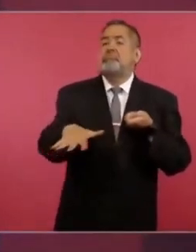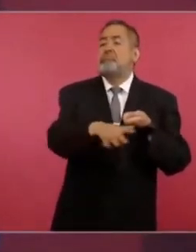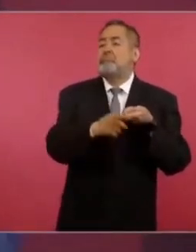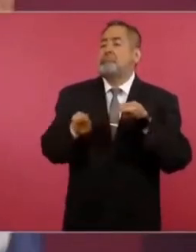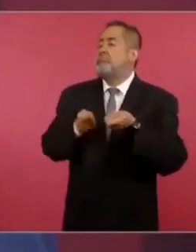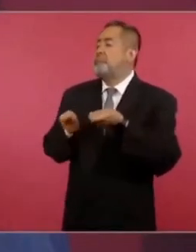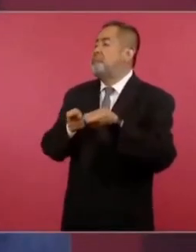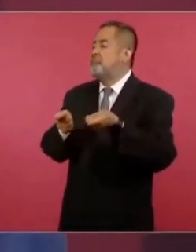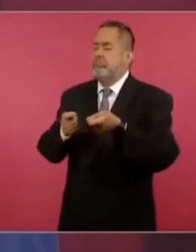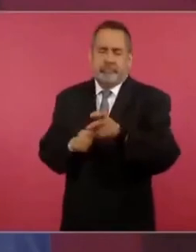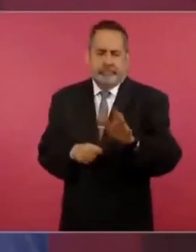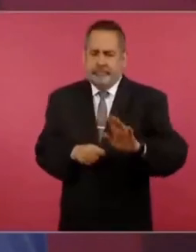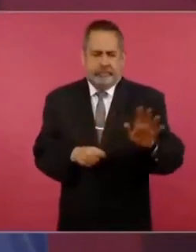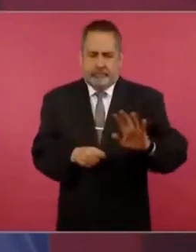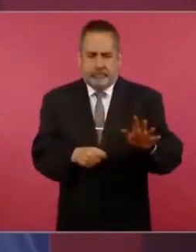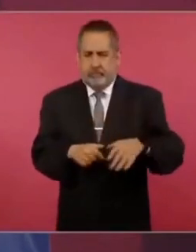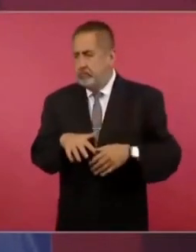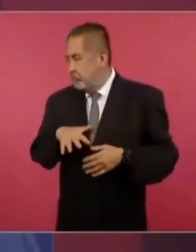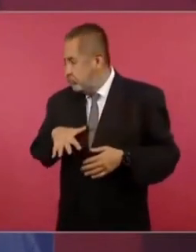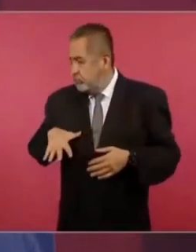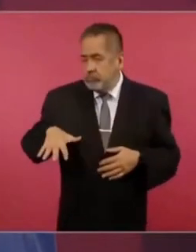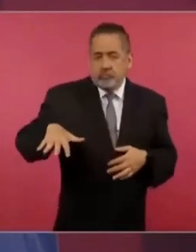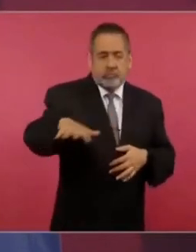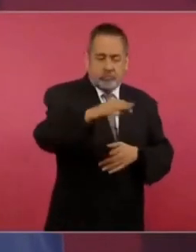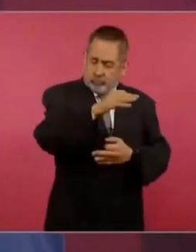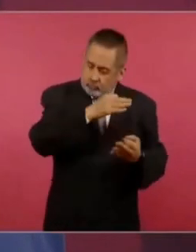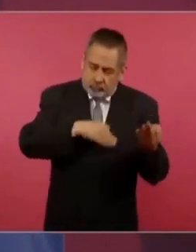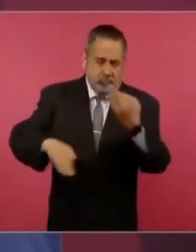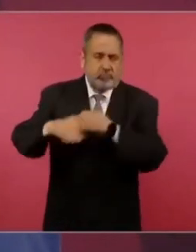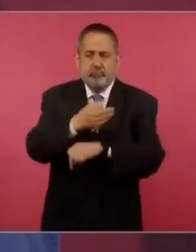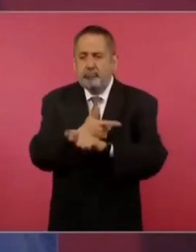México es de todos.